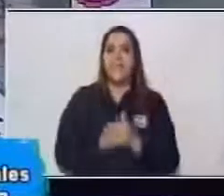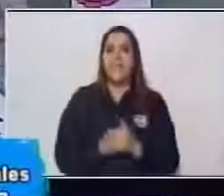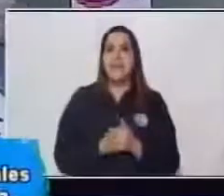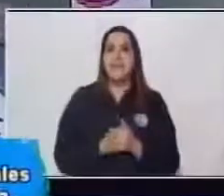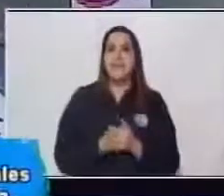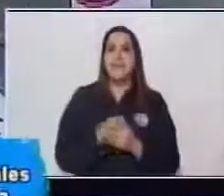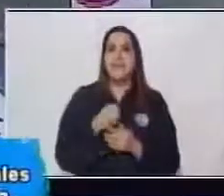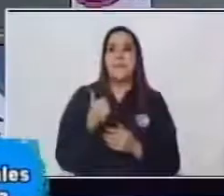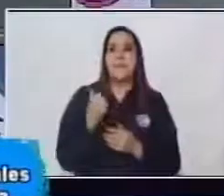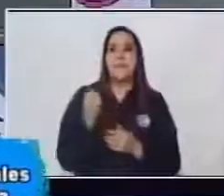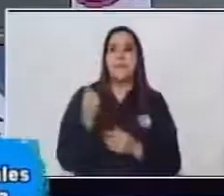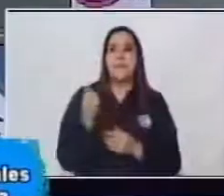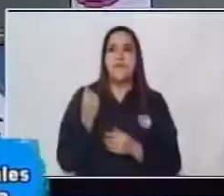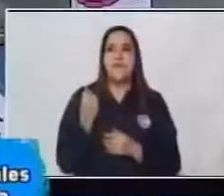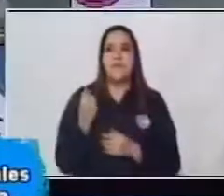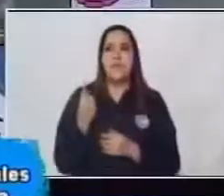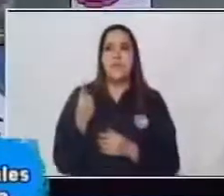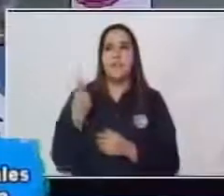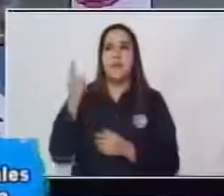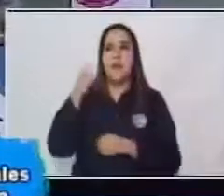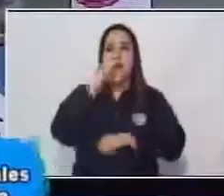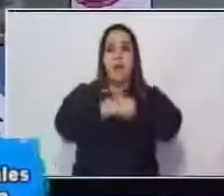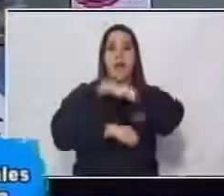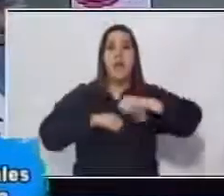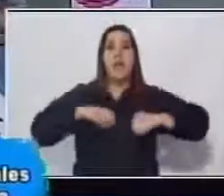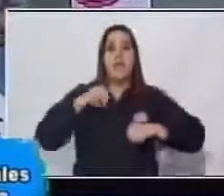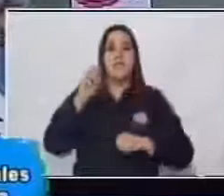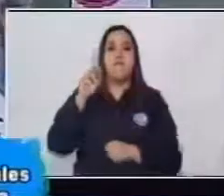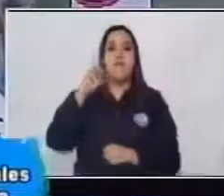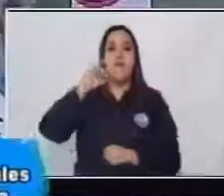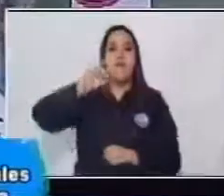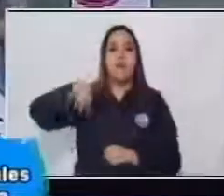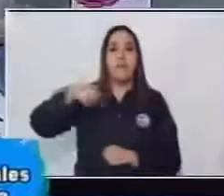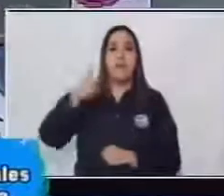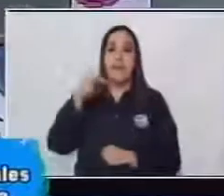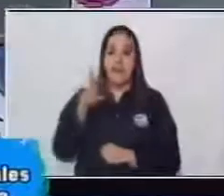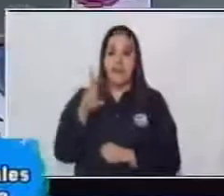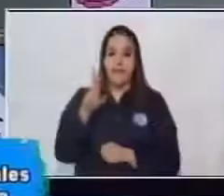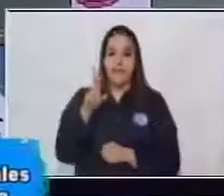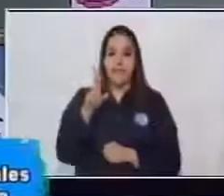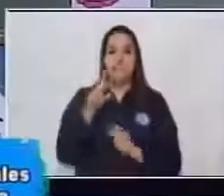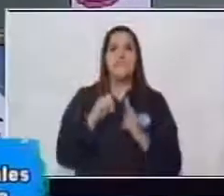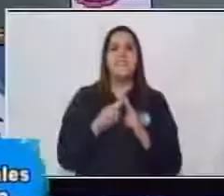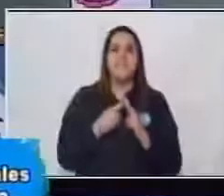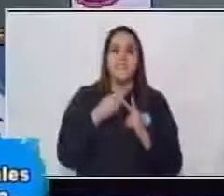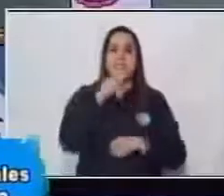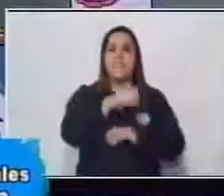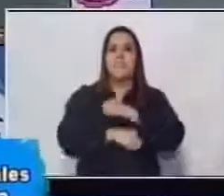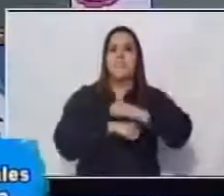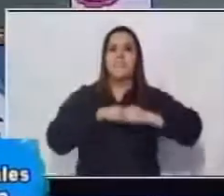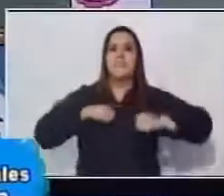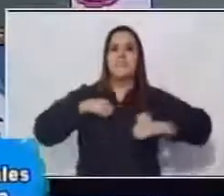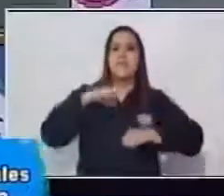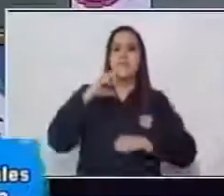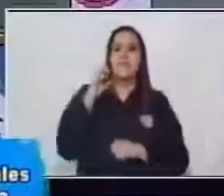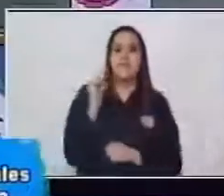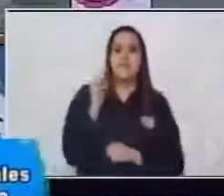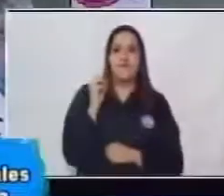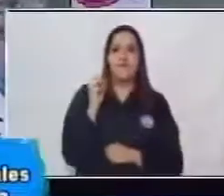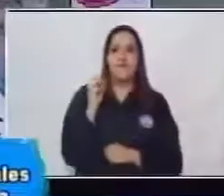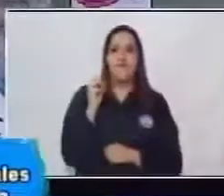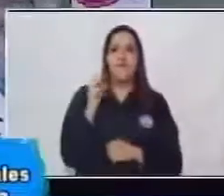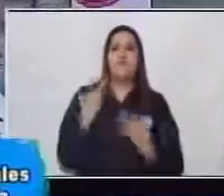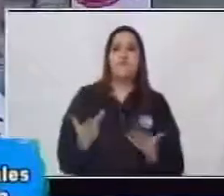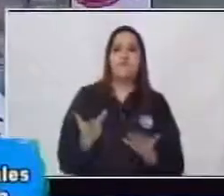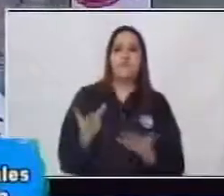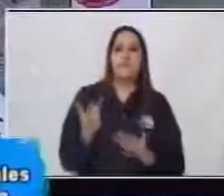Aplaudimos. ¿Cuál nos faltará? Ayúdenme. Allá hay una. Forjar. Que empieza con... Muy bien, que empieza